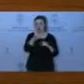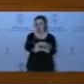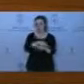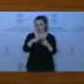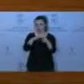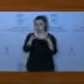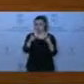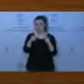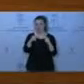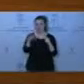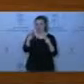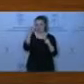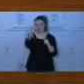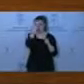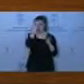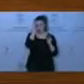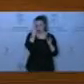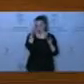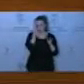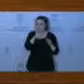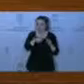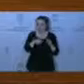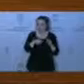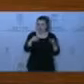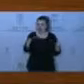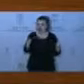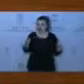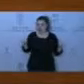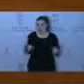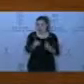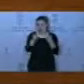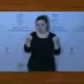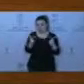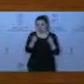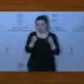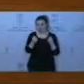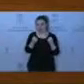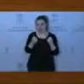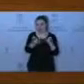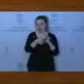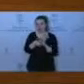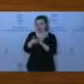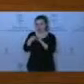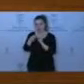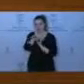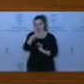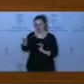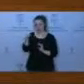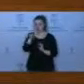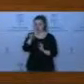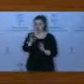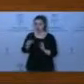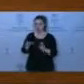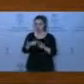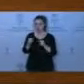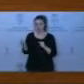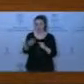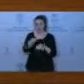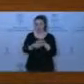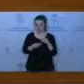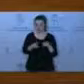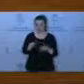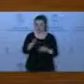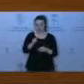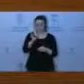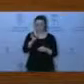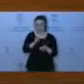entre en razones y ponga en práctica las medidas más idóneas para los asturianos. Aprovecho también la ocasión para recordar que no solo debemos